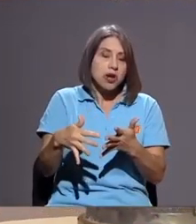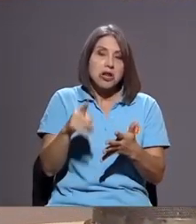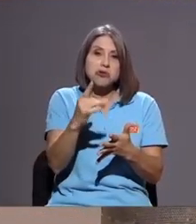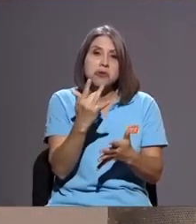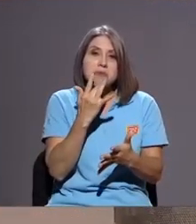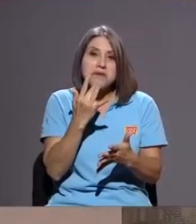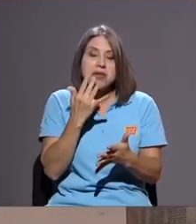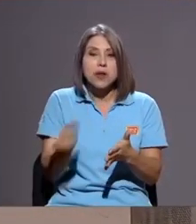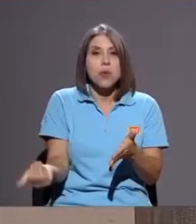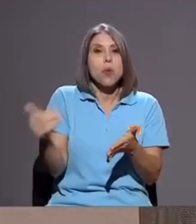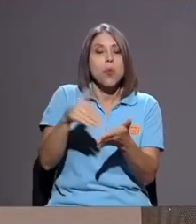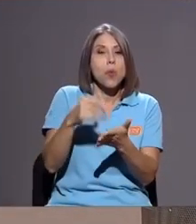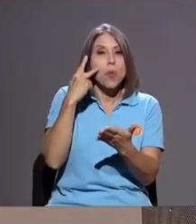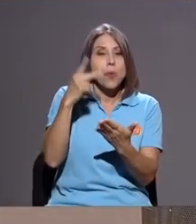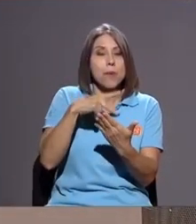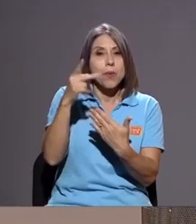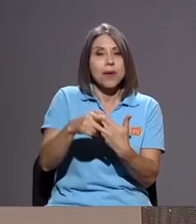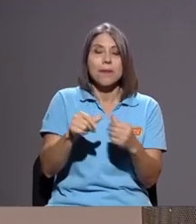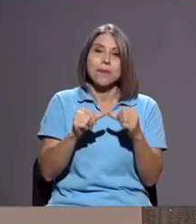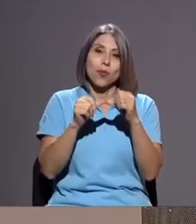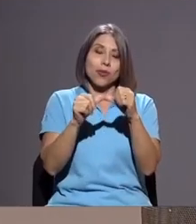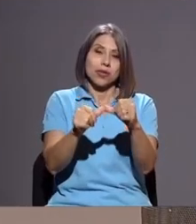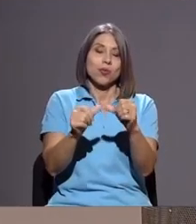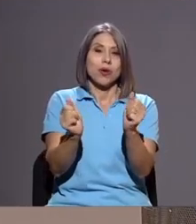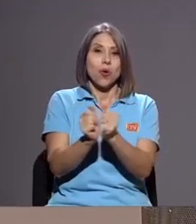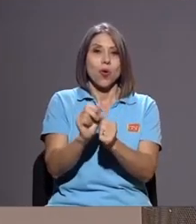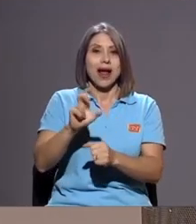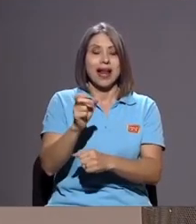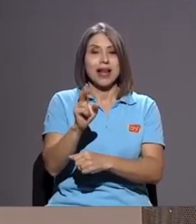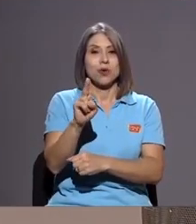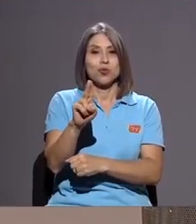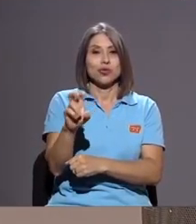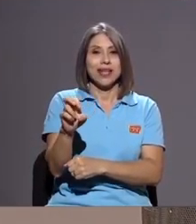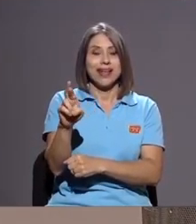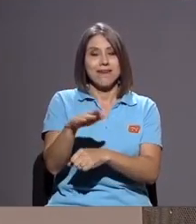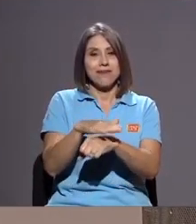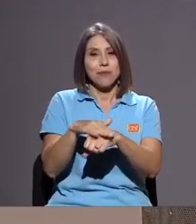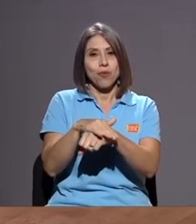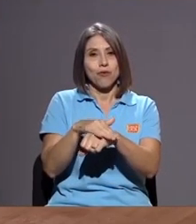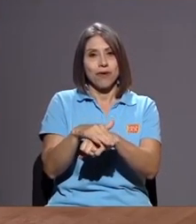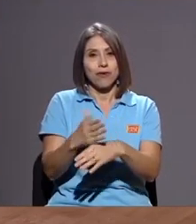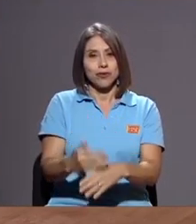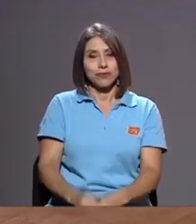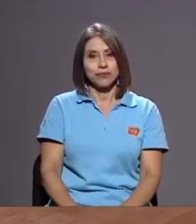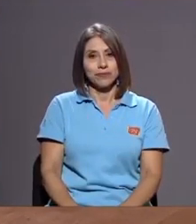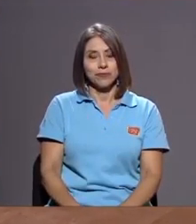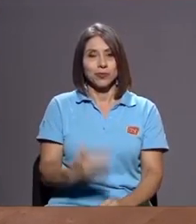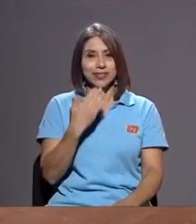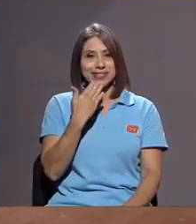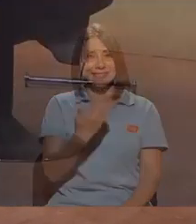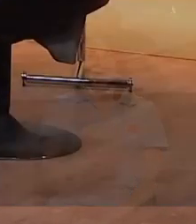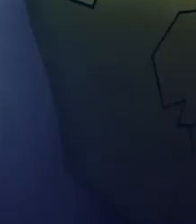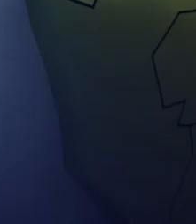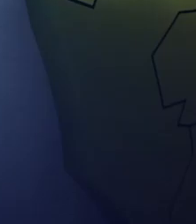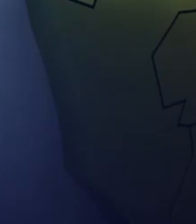nos vuelvan a acompañar y quédense con Canal UCR, por favor. Muchas gracias.